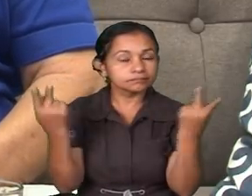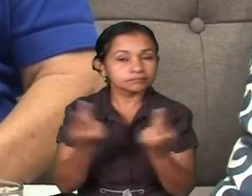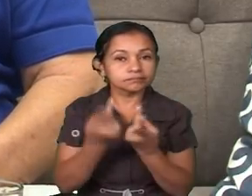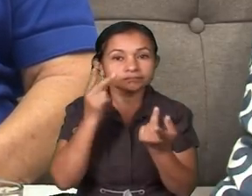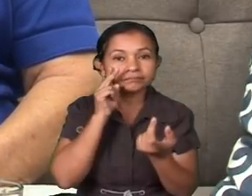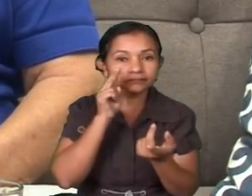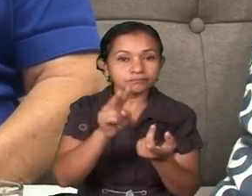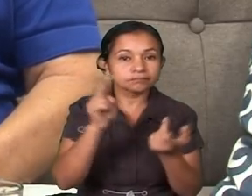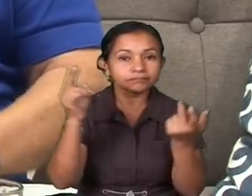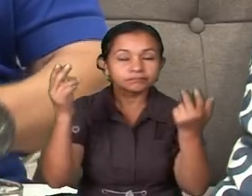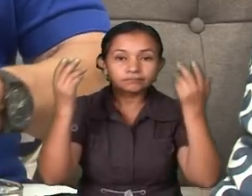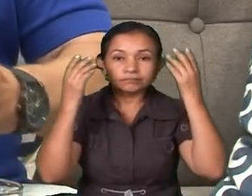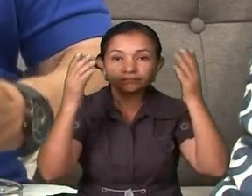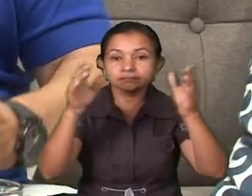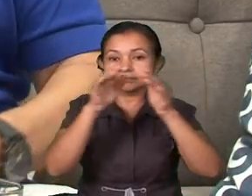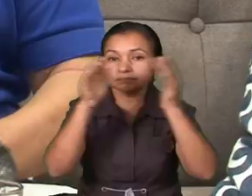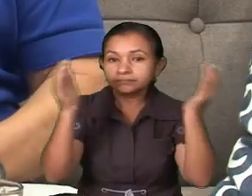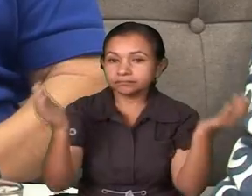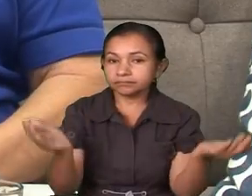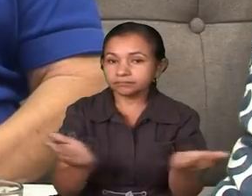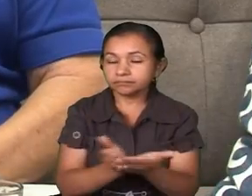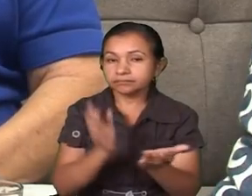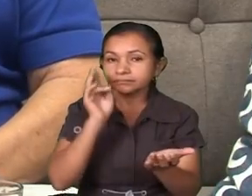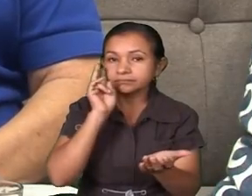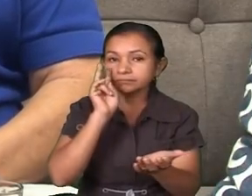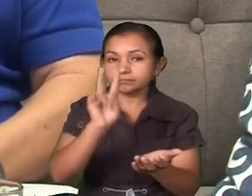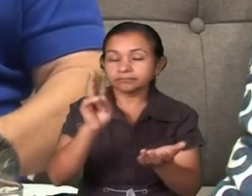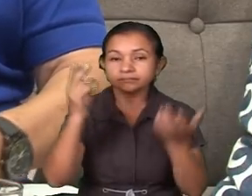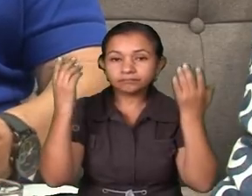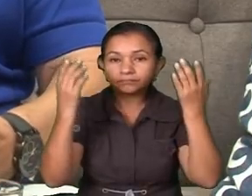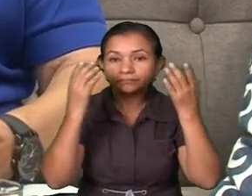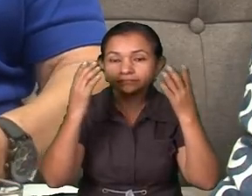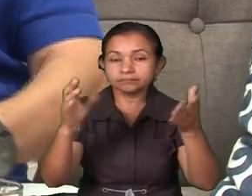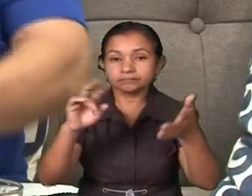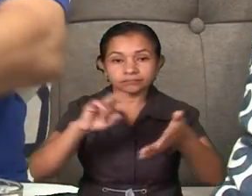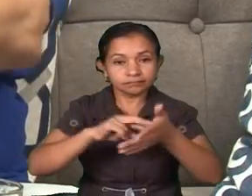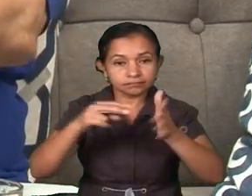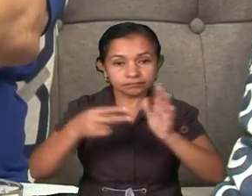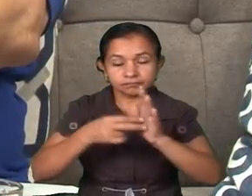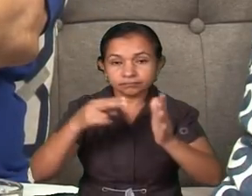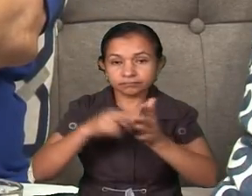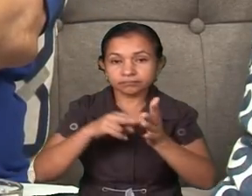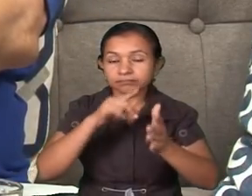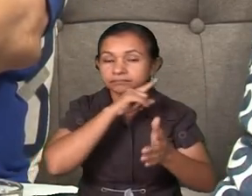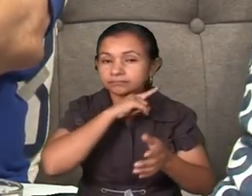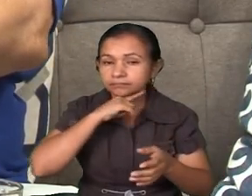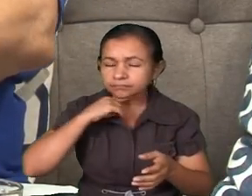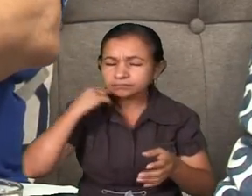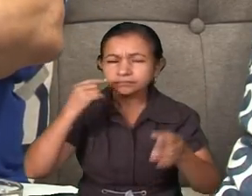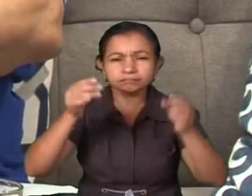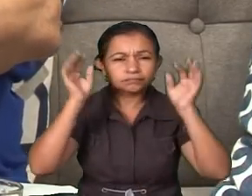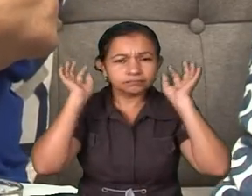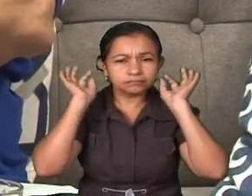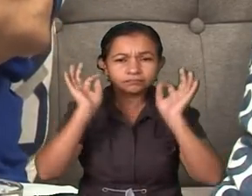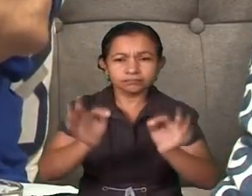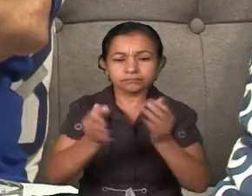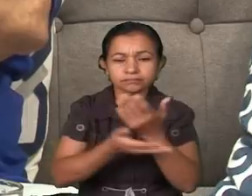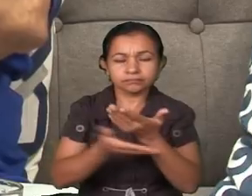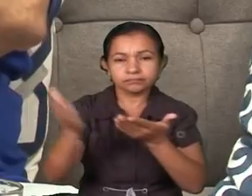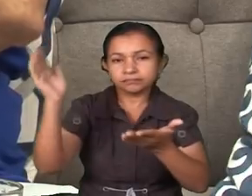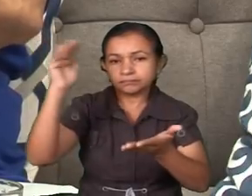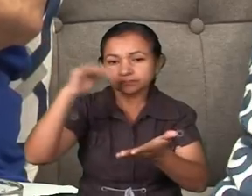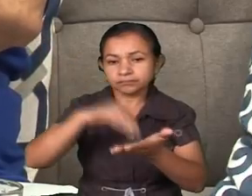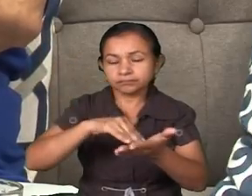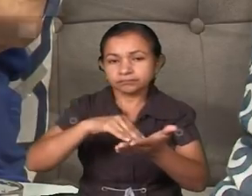cosas, el mundo ve todas esas cosas, y por eso estamos consolidados y estamos volviendo